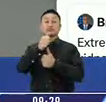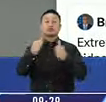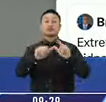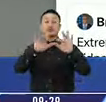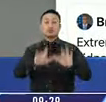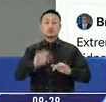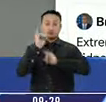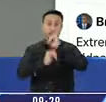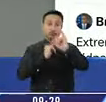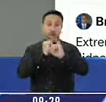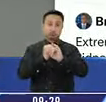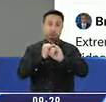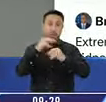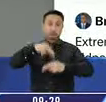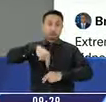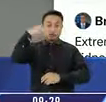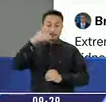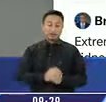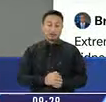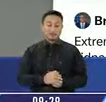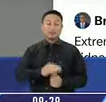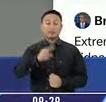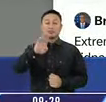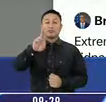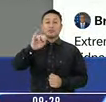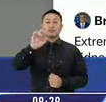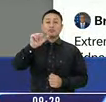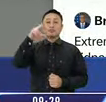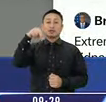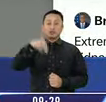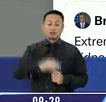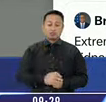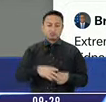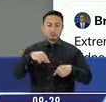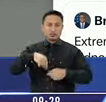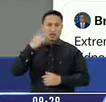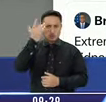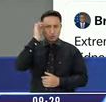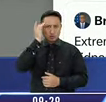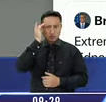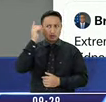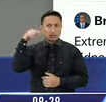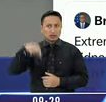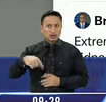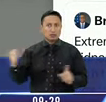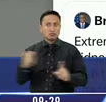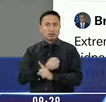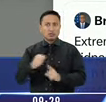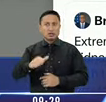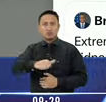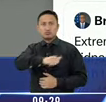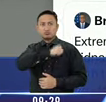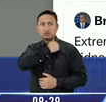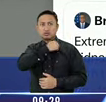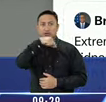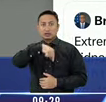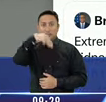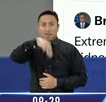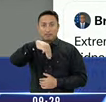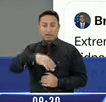exteriores para el hemisferio norte Brian Nichols señaló que se encuentran extremadamente preocupados por la violencia y secuestros de este